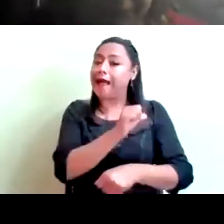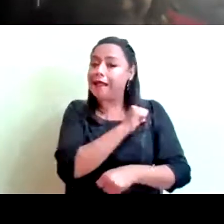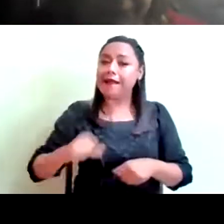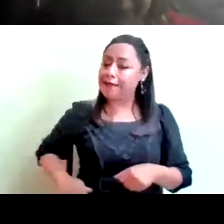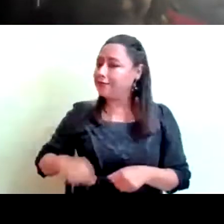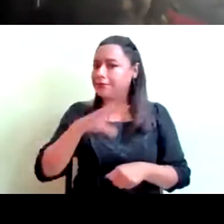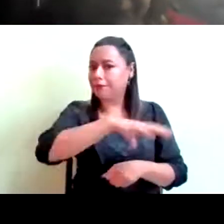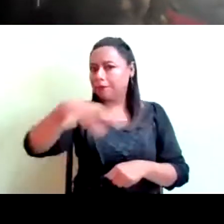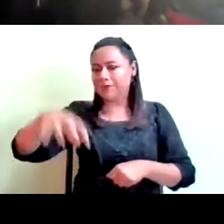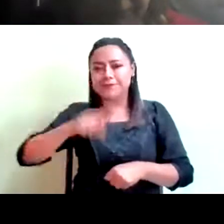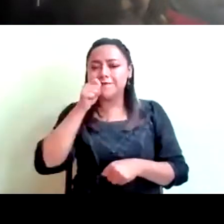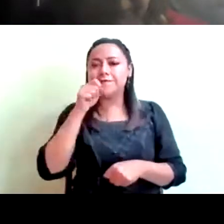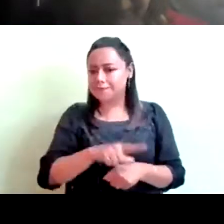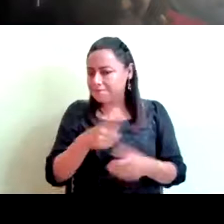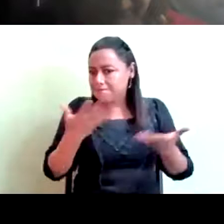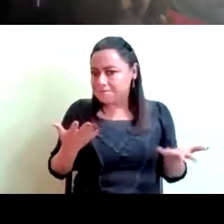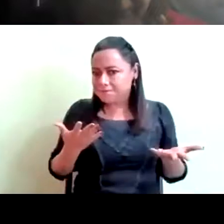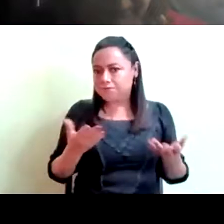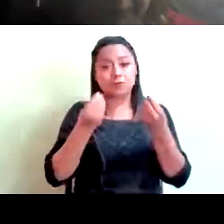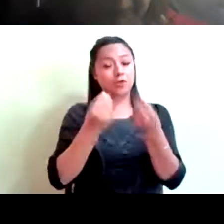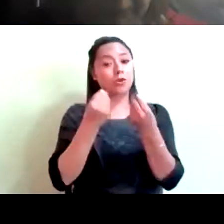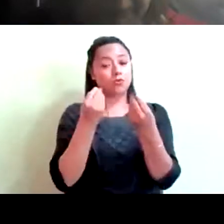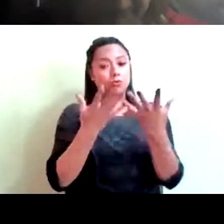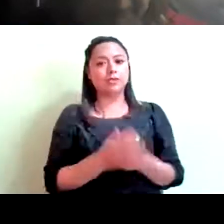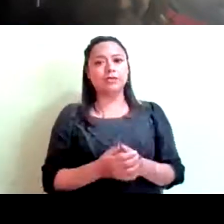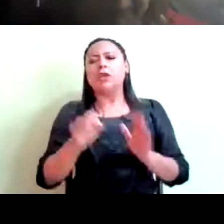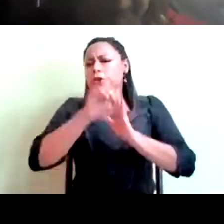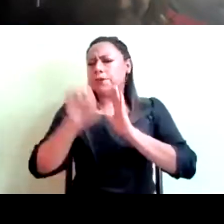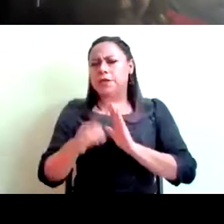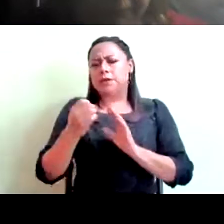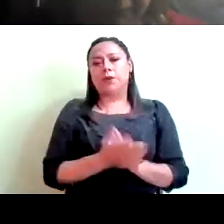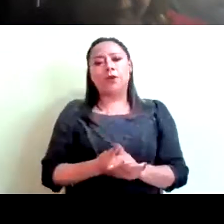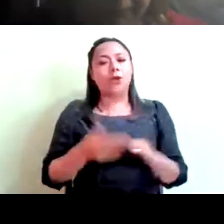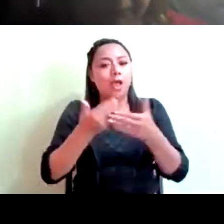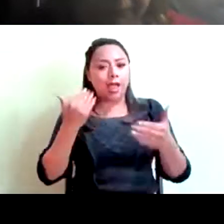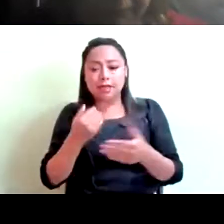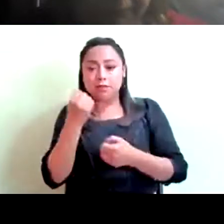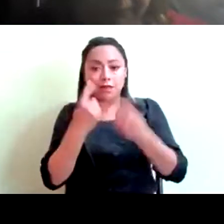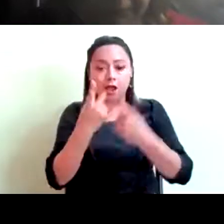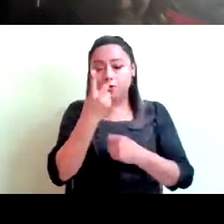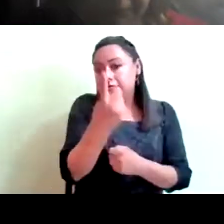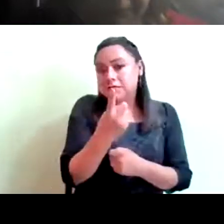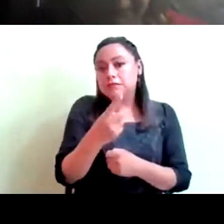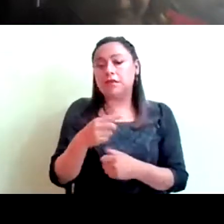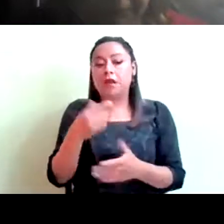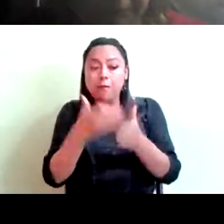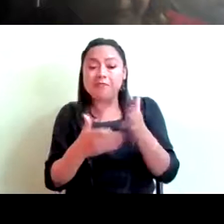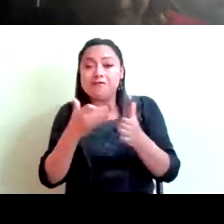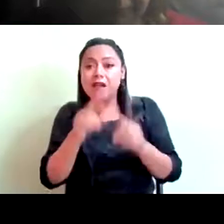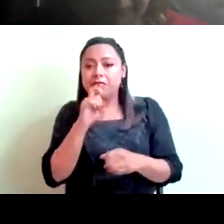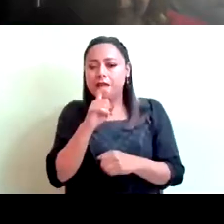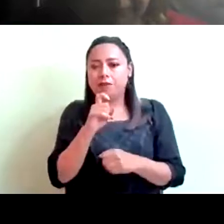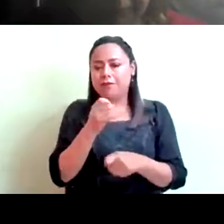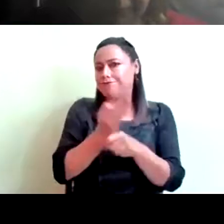sea, ya muchas zonas que decían, antes no me faltaba el agua, ya les falta el agua. Entonces, es toda una